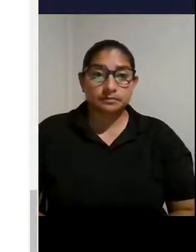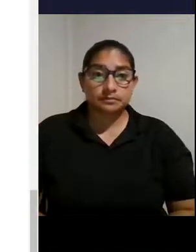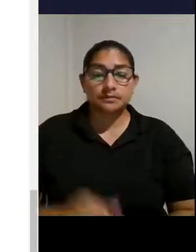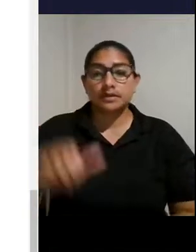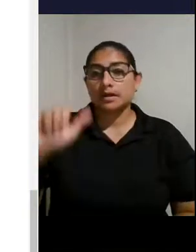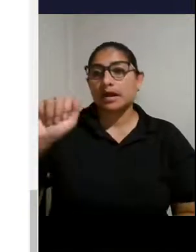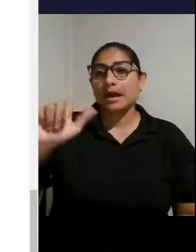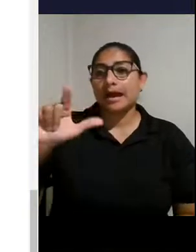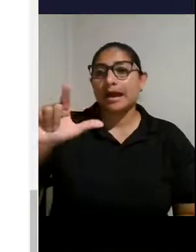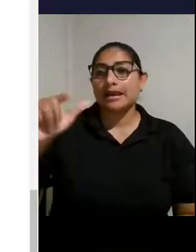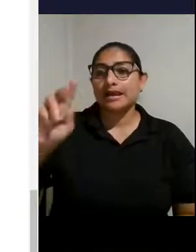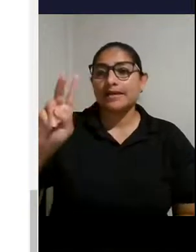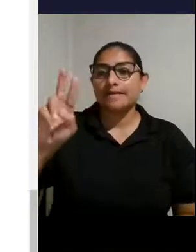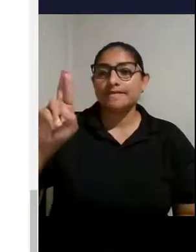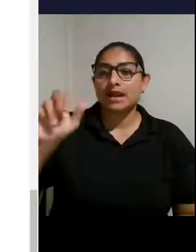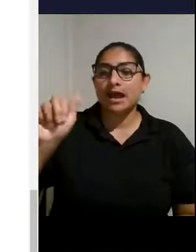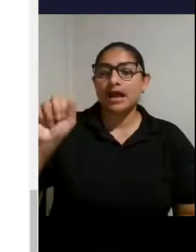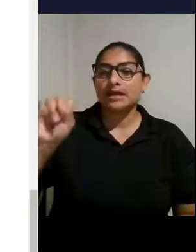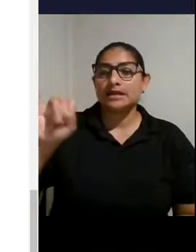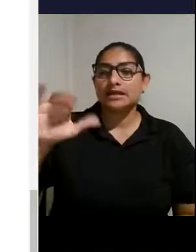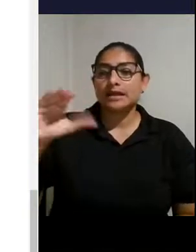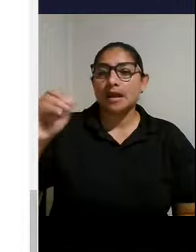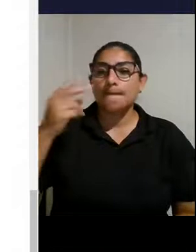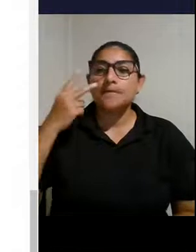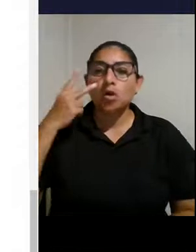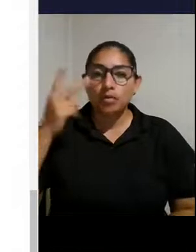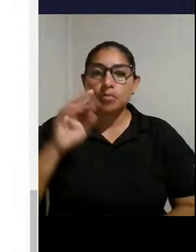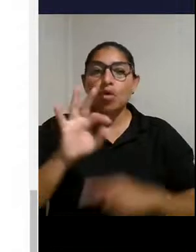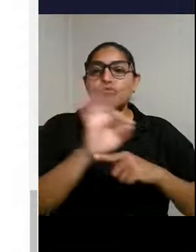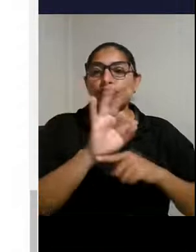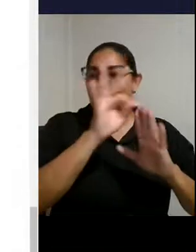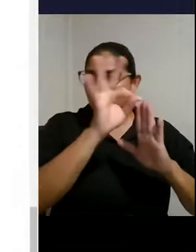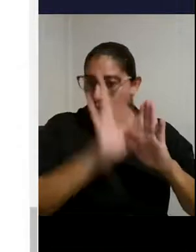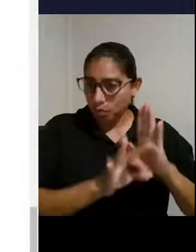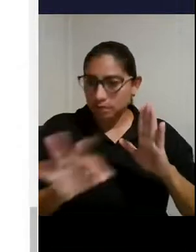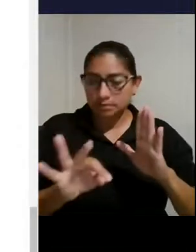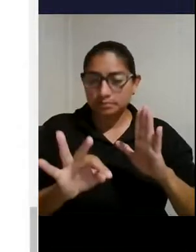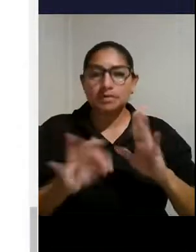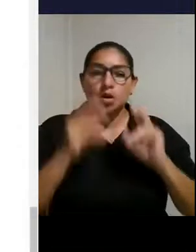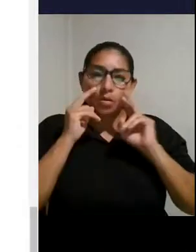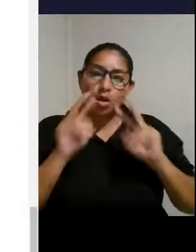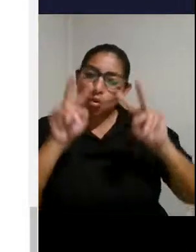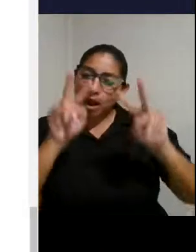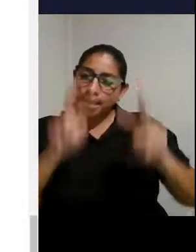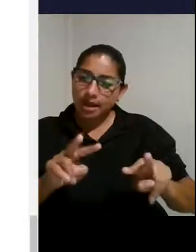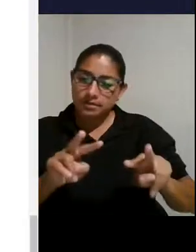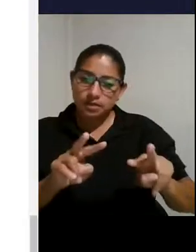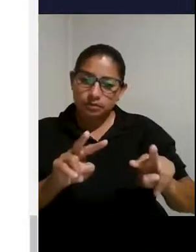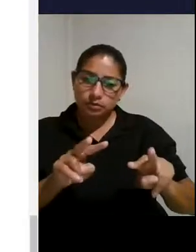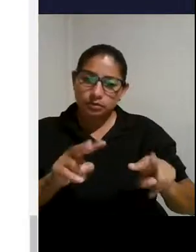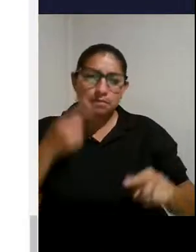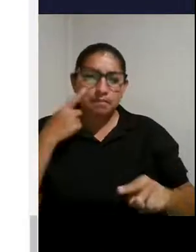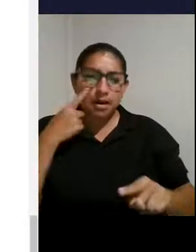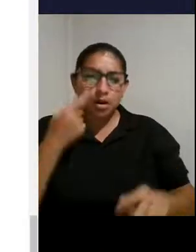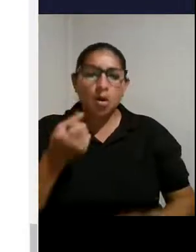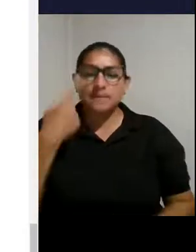algebraicamente por medio de las fórmulas de las funciones, que lo analicemos para que entendamos qué es lo que estamos